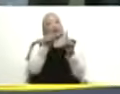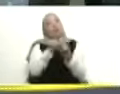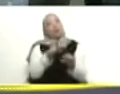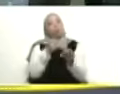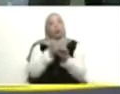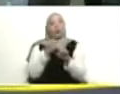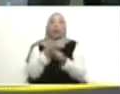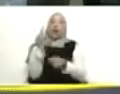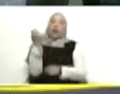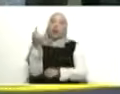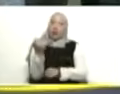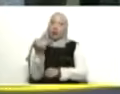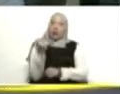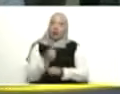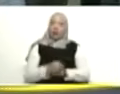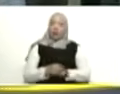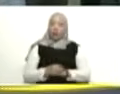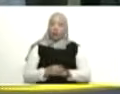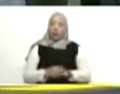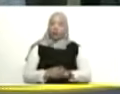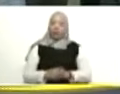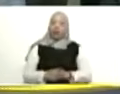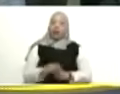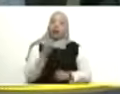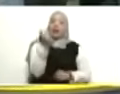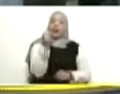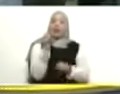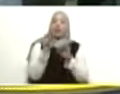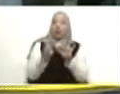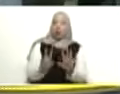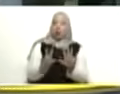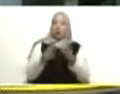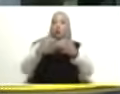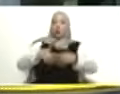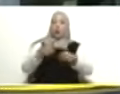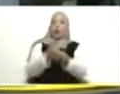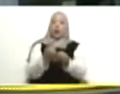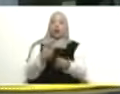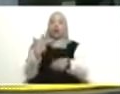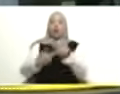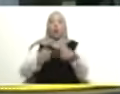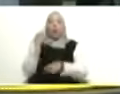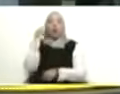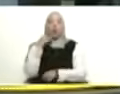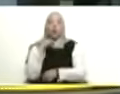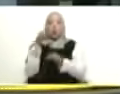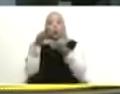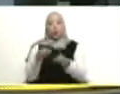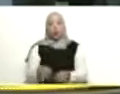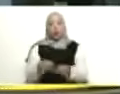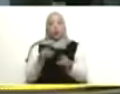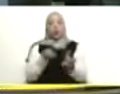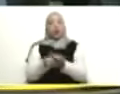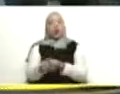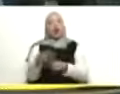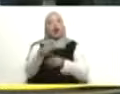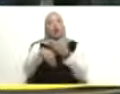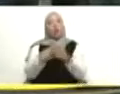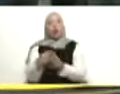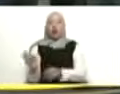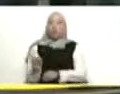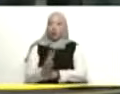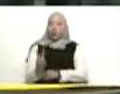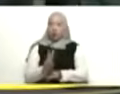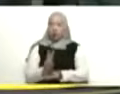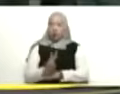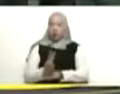de la economía, los 18 motores de la economía, la agenda económica bolivariana, consolidarla para hacer de Venezuela una potencia.